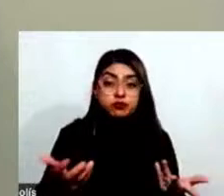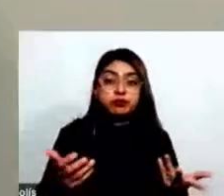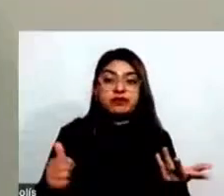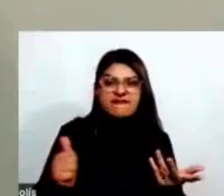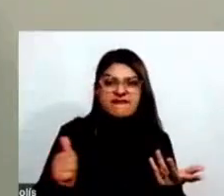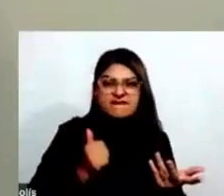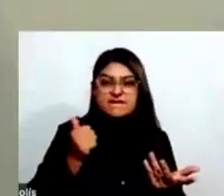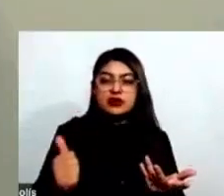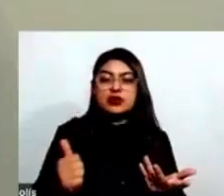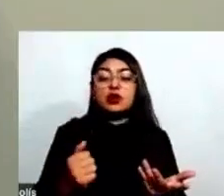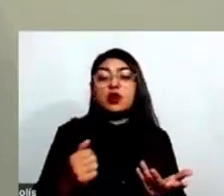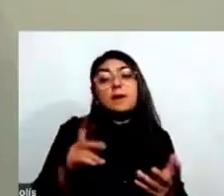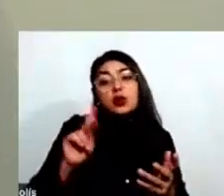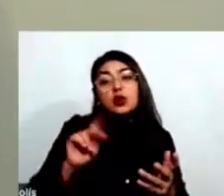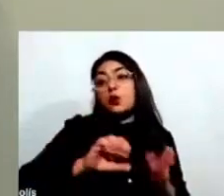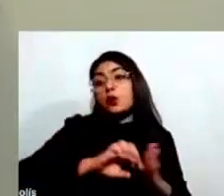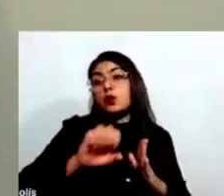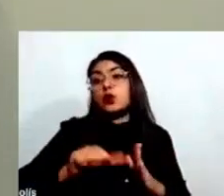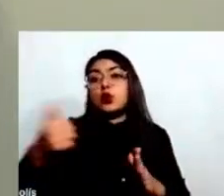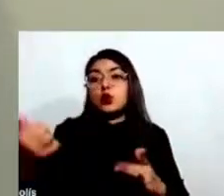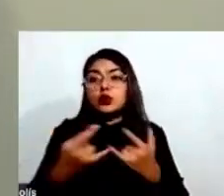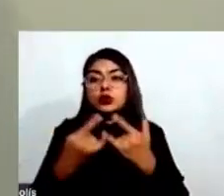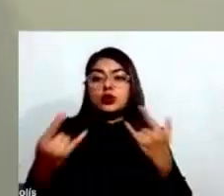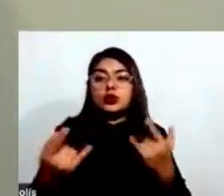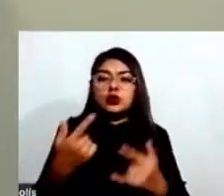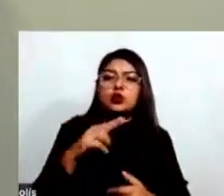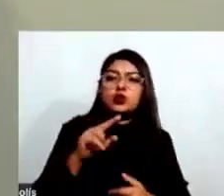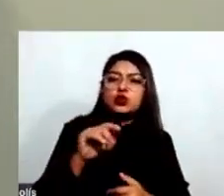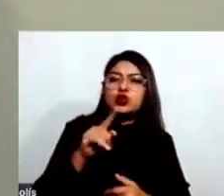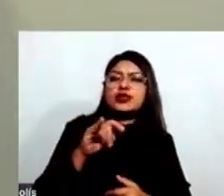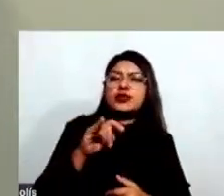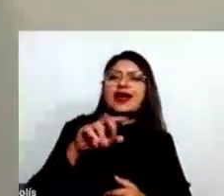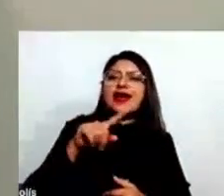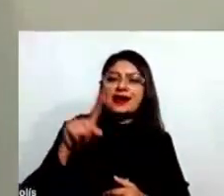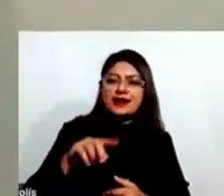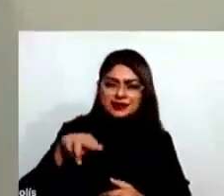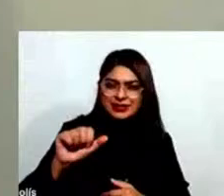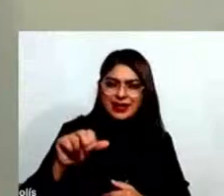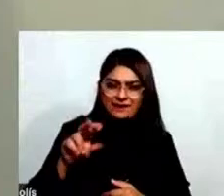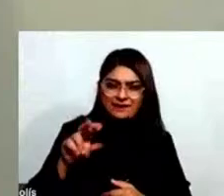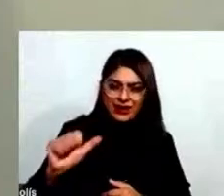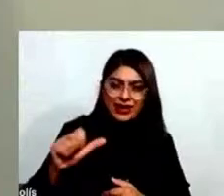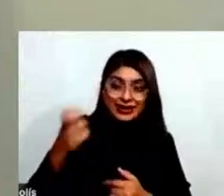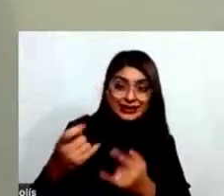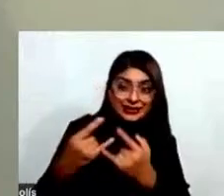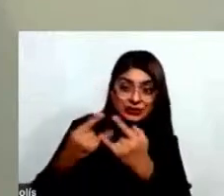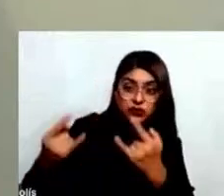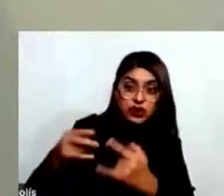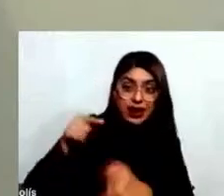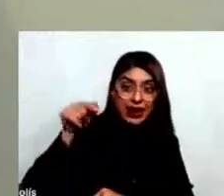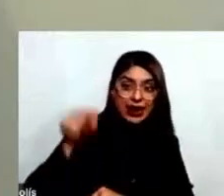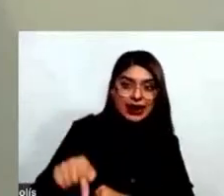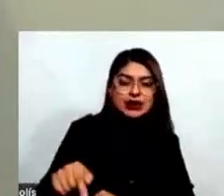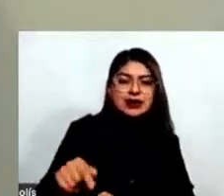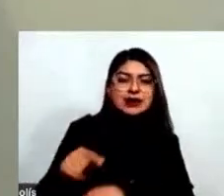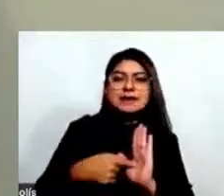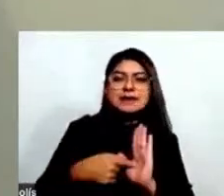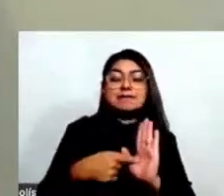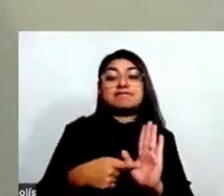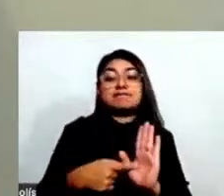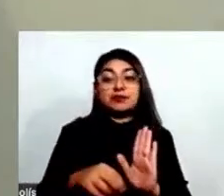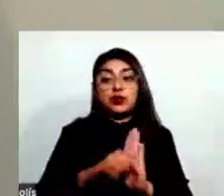Gutiérrez Navas, demuestra que incluso ante un sistema constitucional bien estructurado,